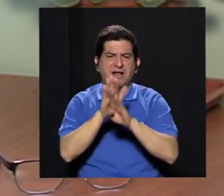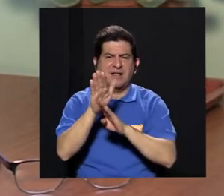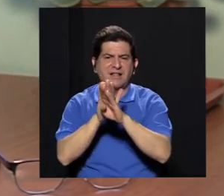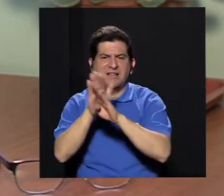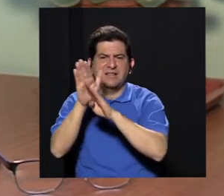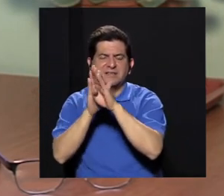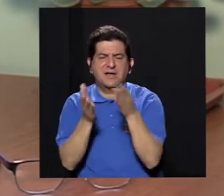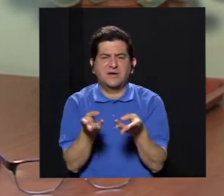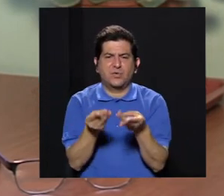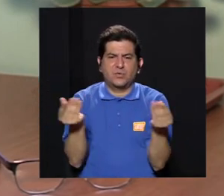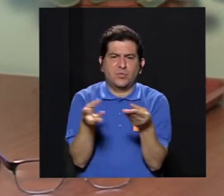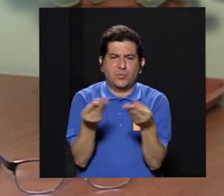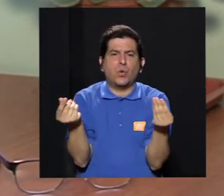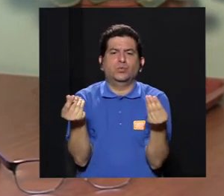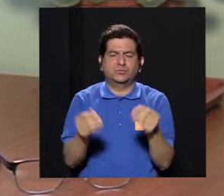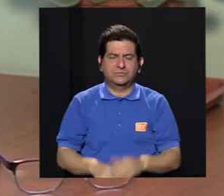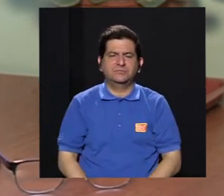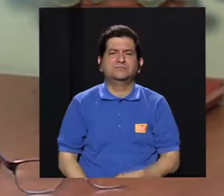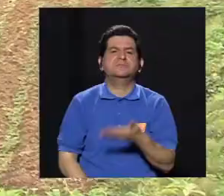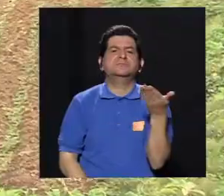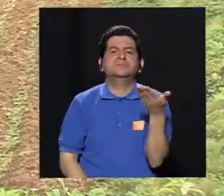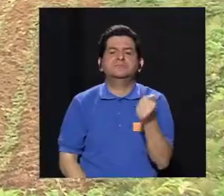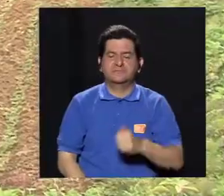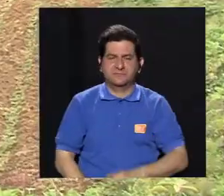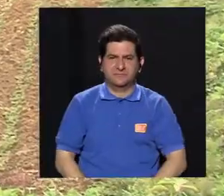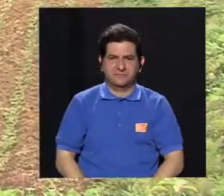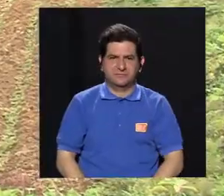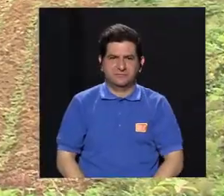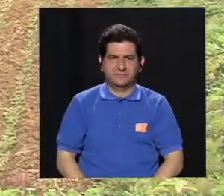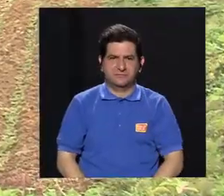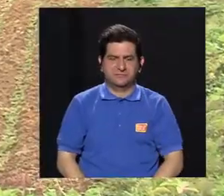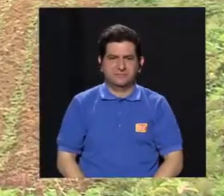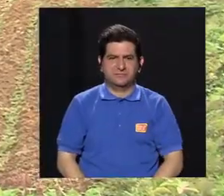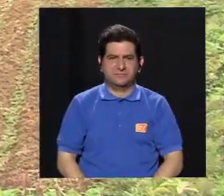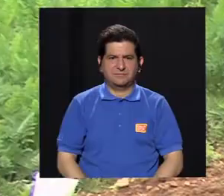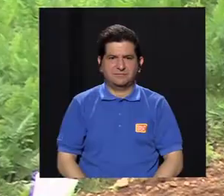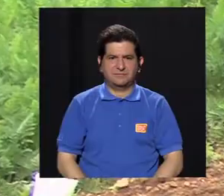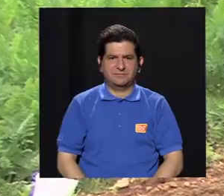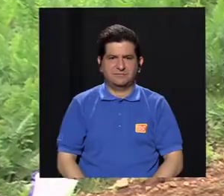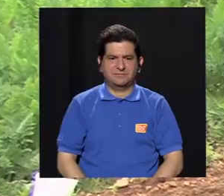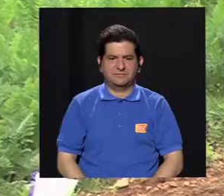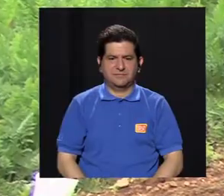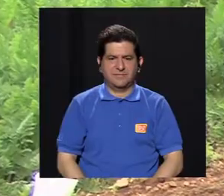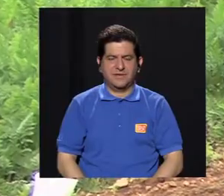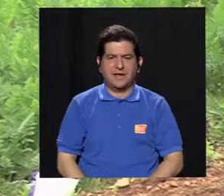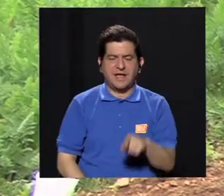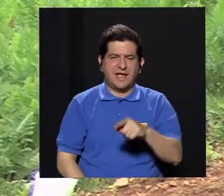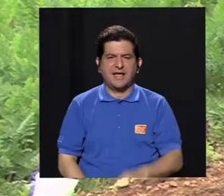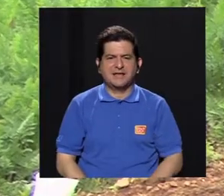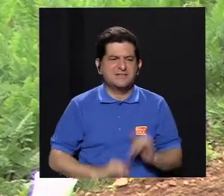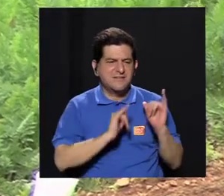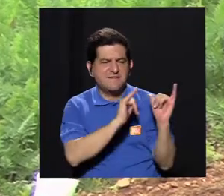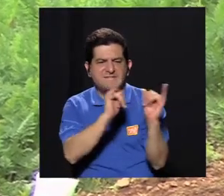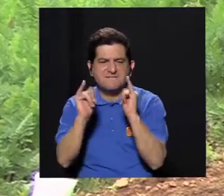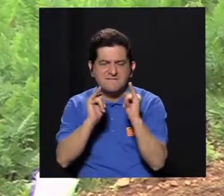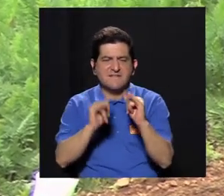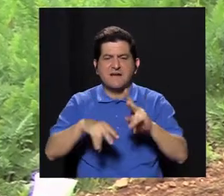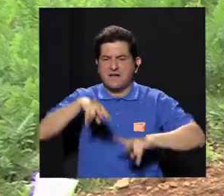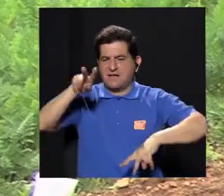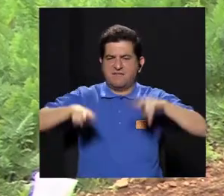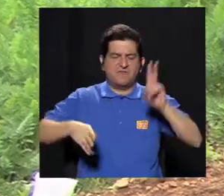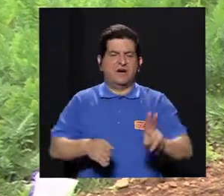con el desarrollo productivo, que es la, por decirlo así, la